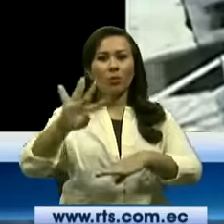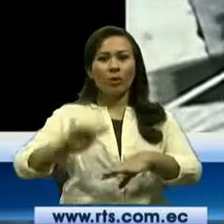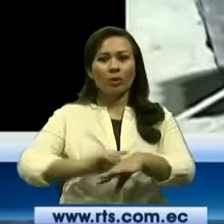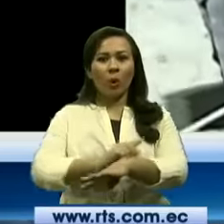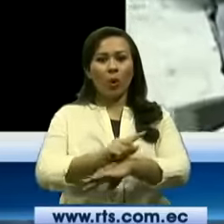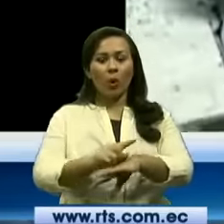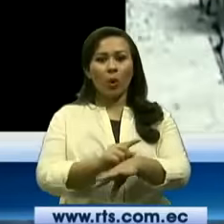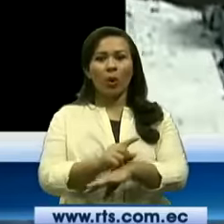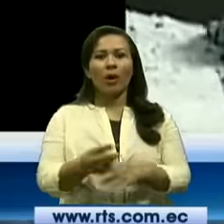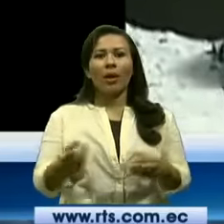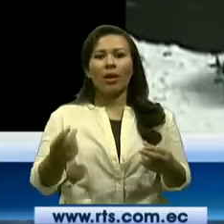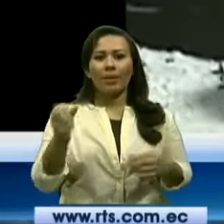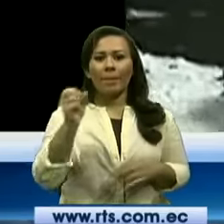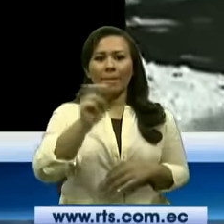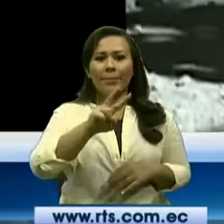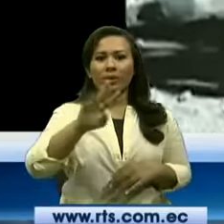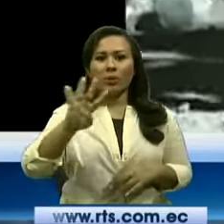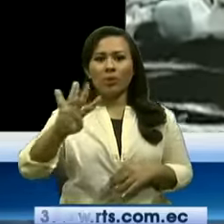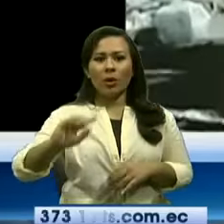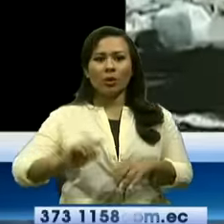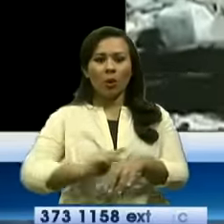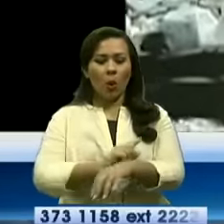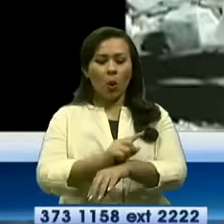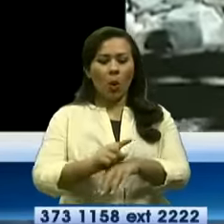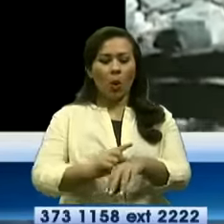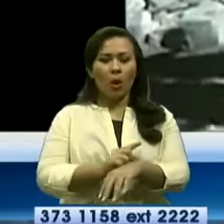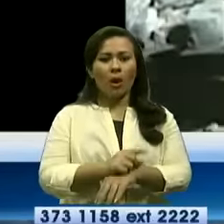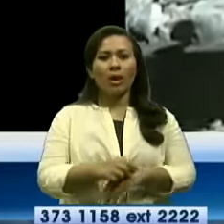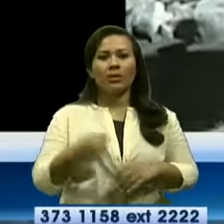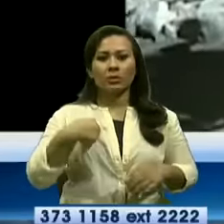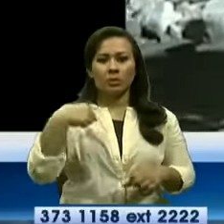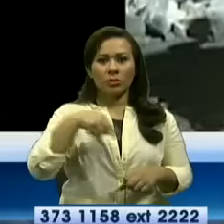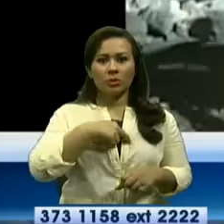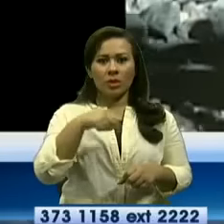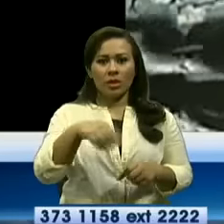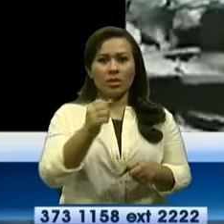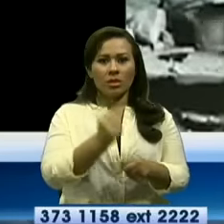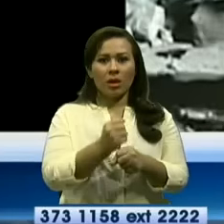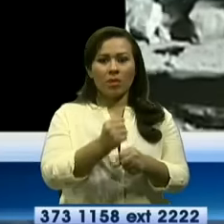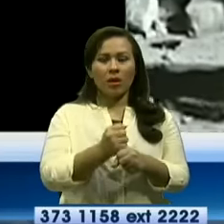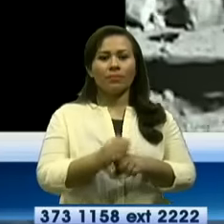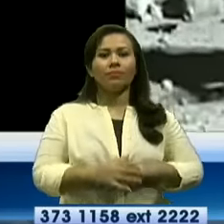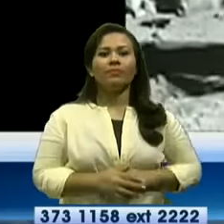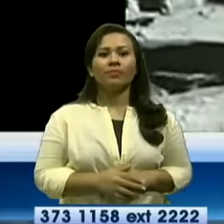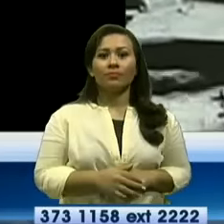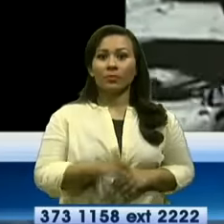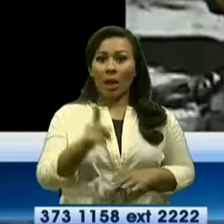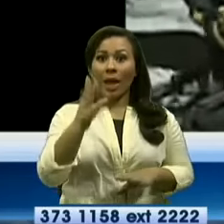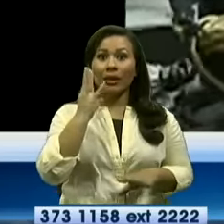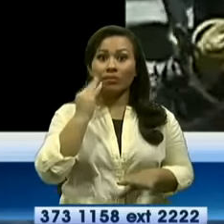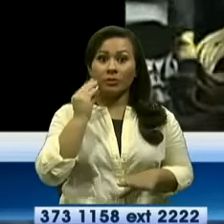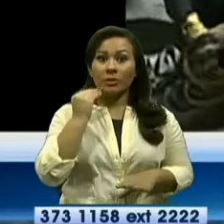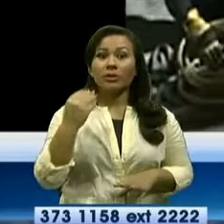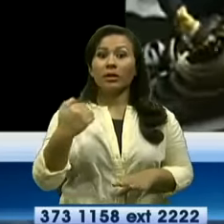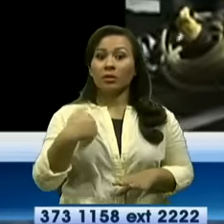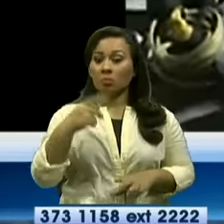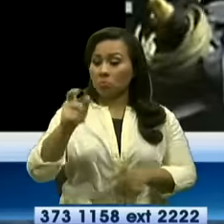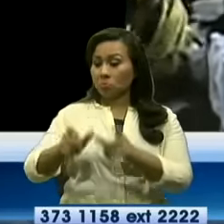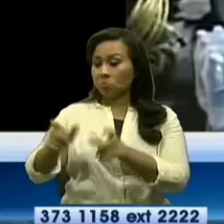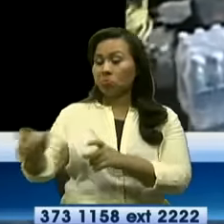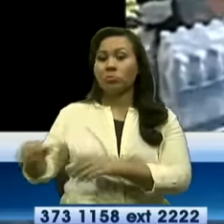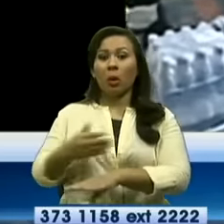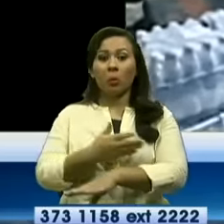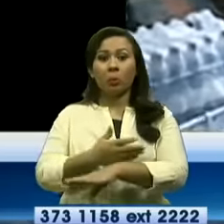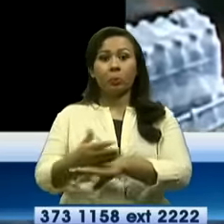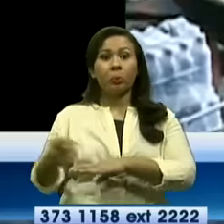serán 24/7, como lo dice la normativa internacional. Y esto hay que considerar la experiencia que tiene el personal, que